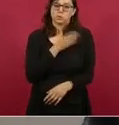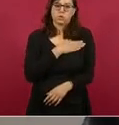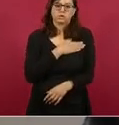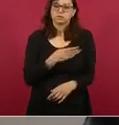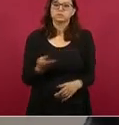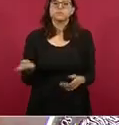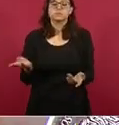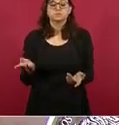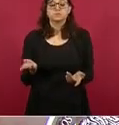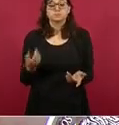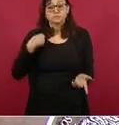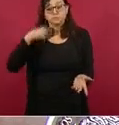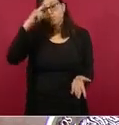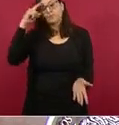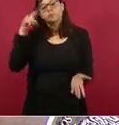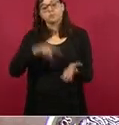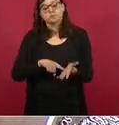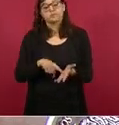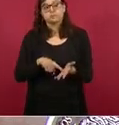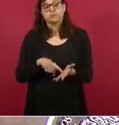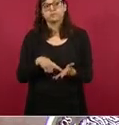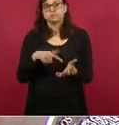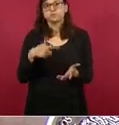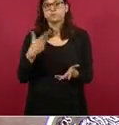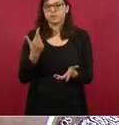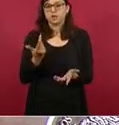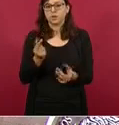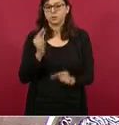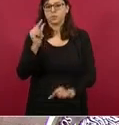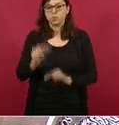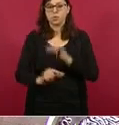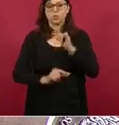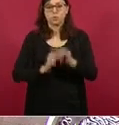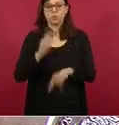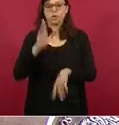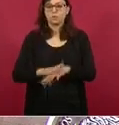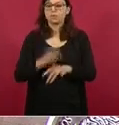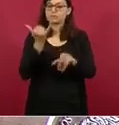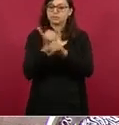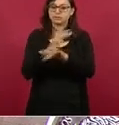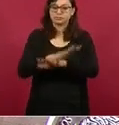yo creo que cuando haya más información de parte, digo,